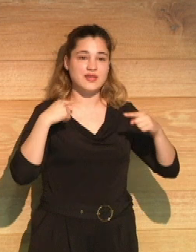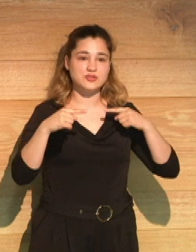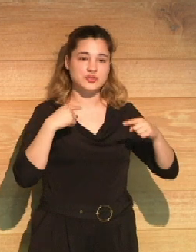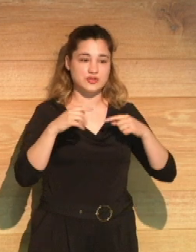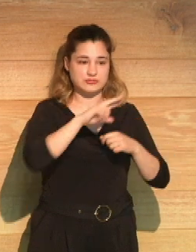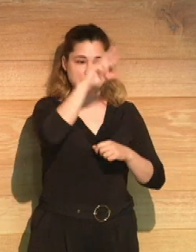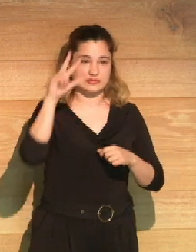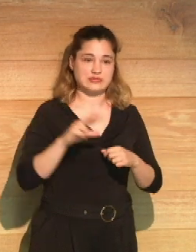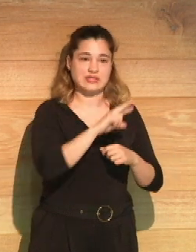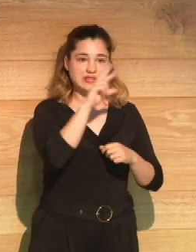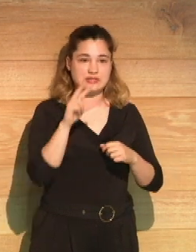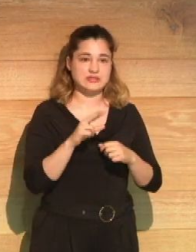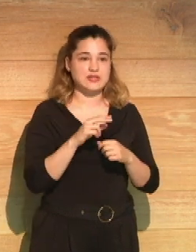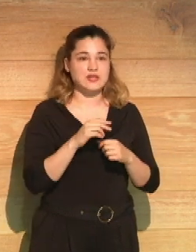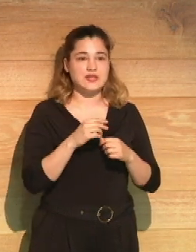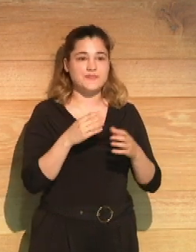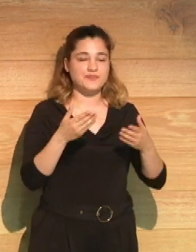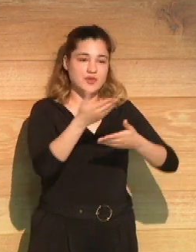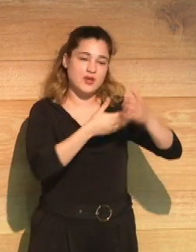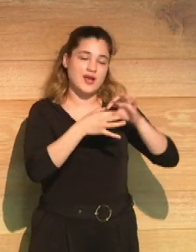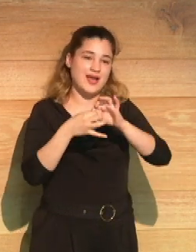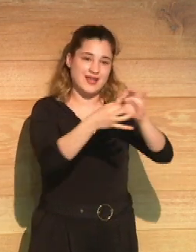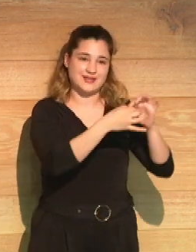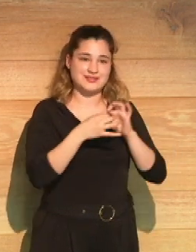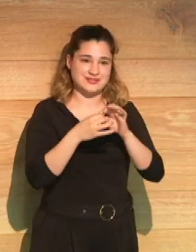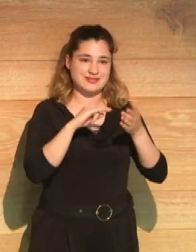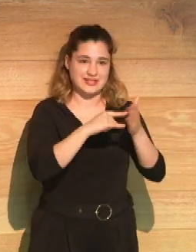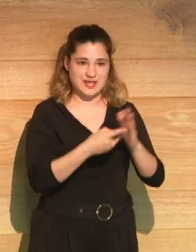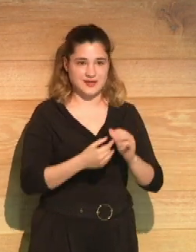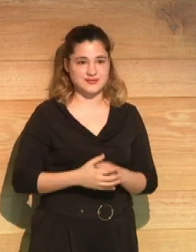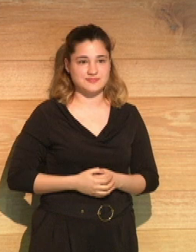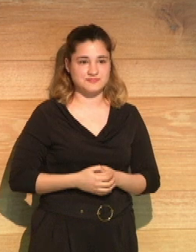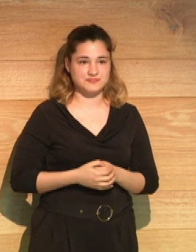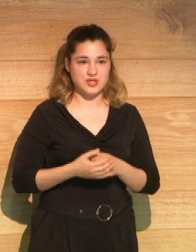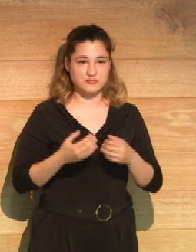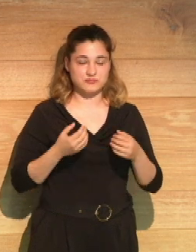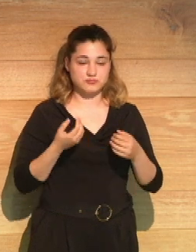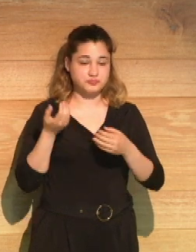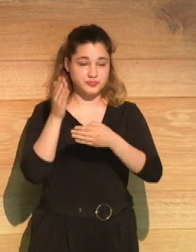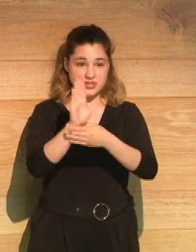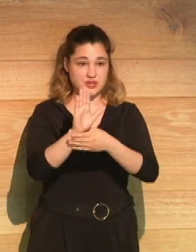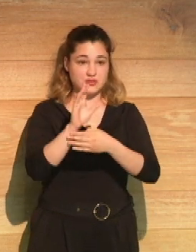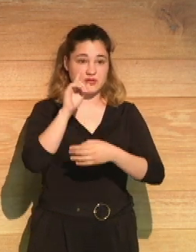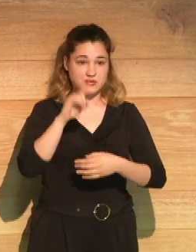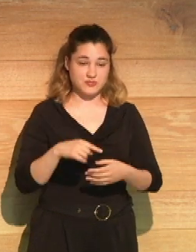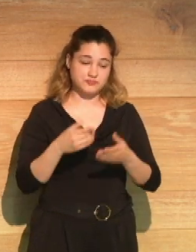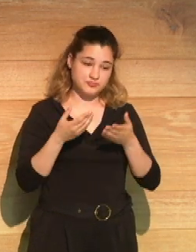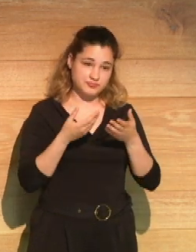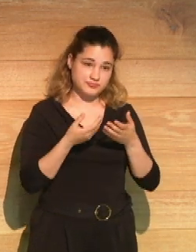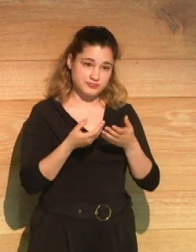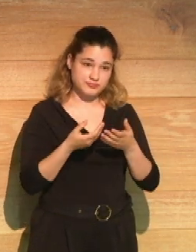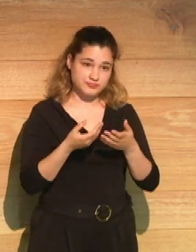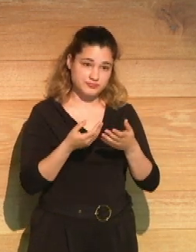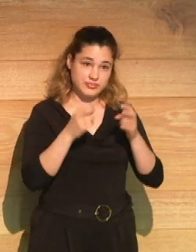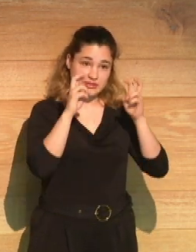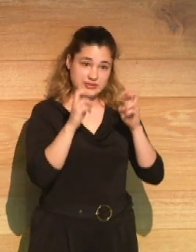alianzas estratégicas. Después de esta breve introducción, simplemente quiero introducirles en la